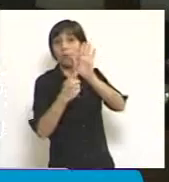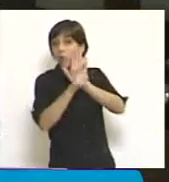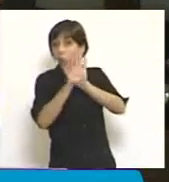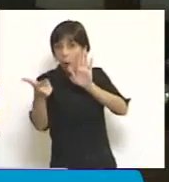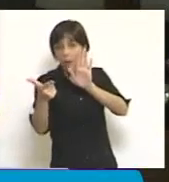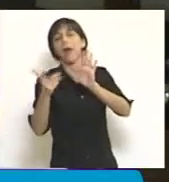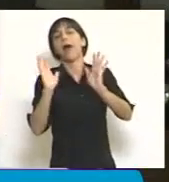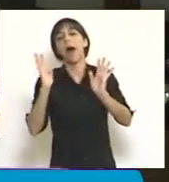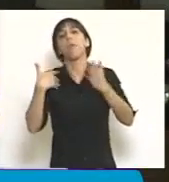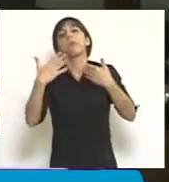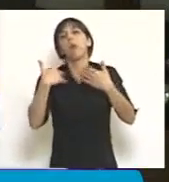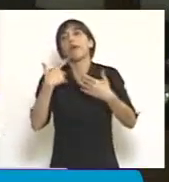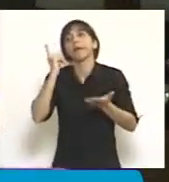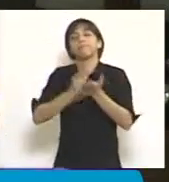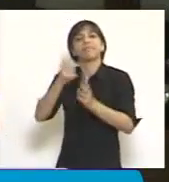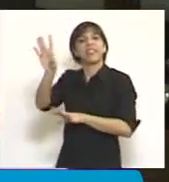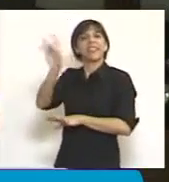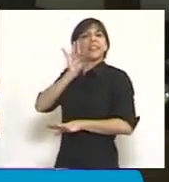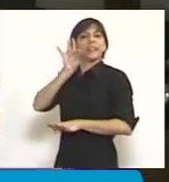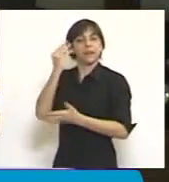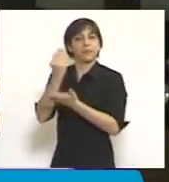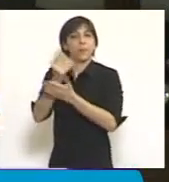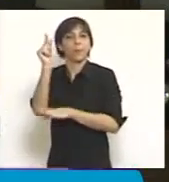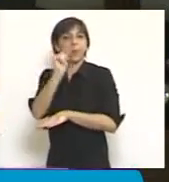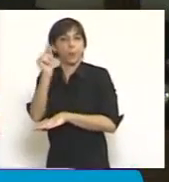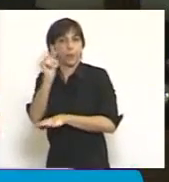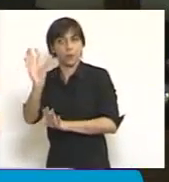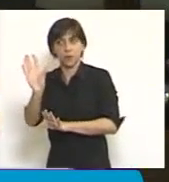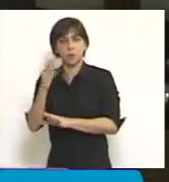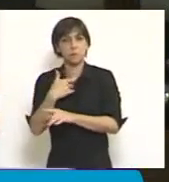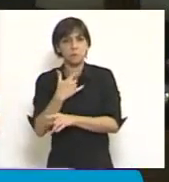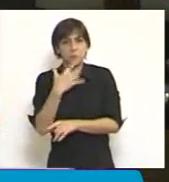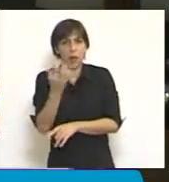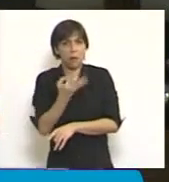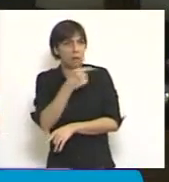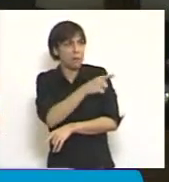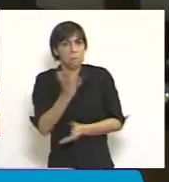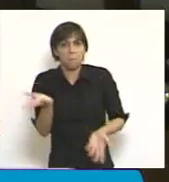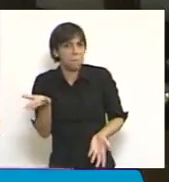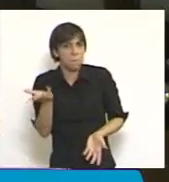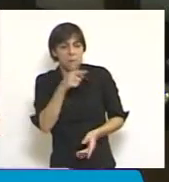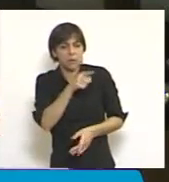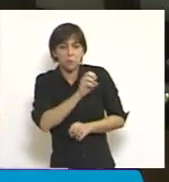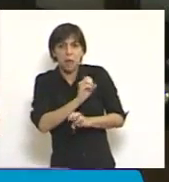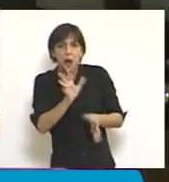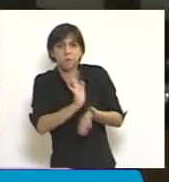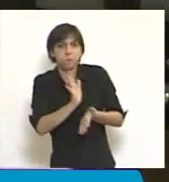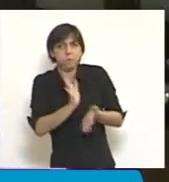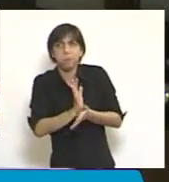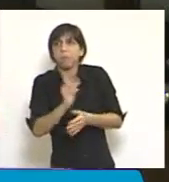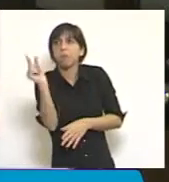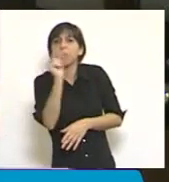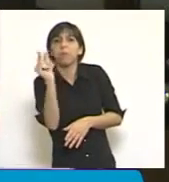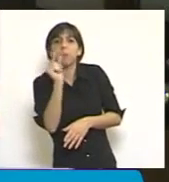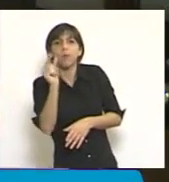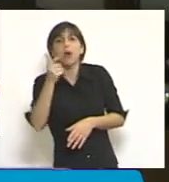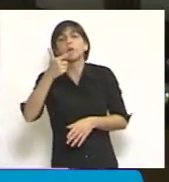a designar jueces subrogantes en tribunales en los que aún no se haya designado un juez